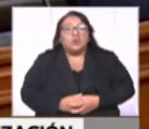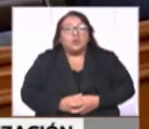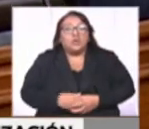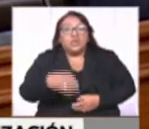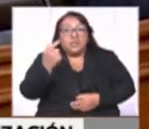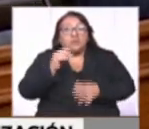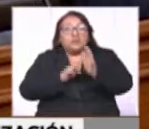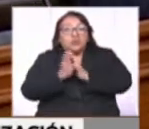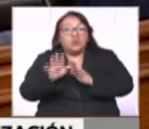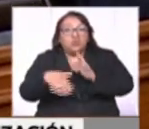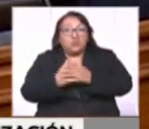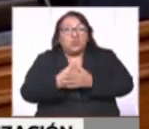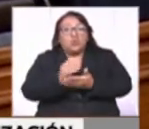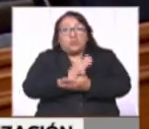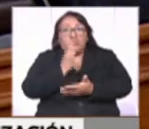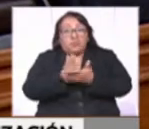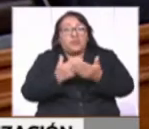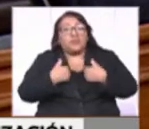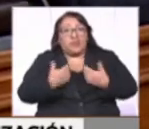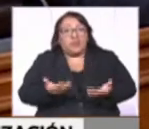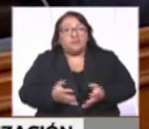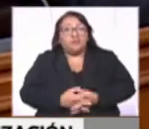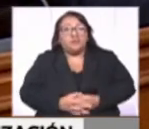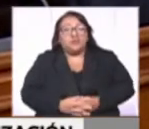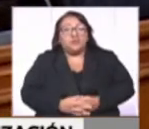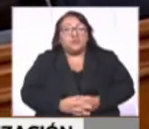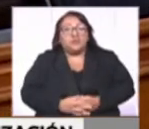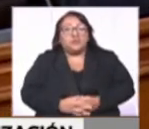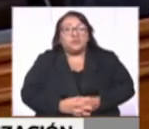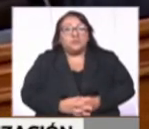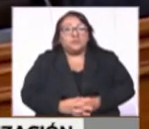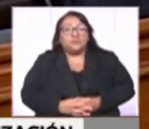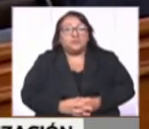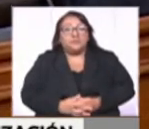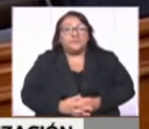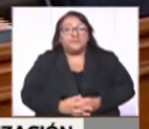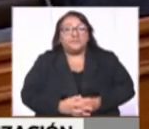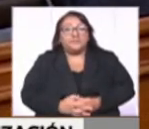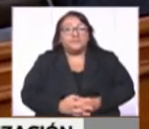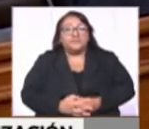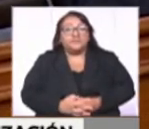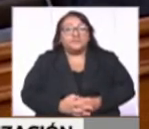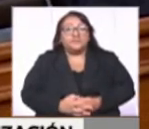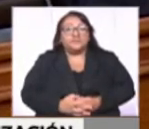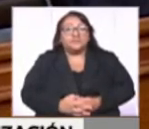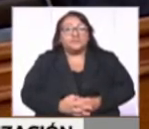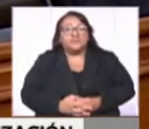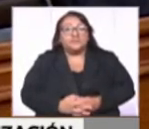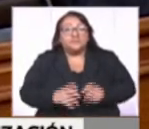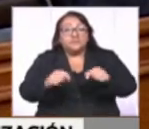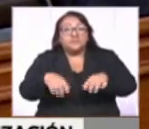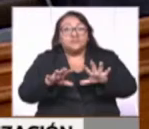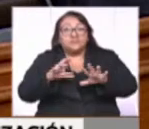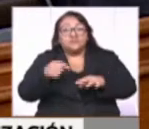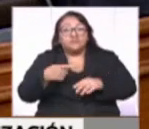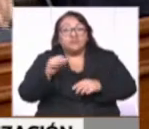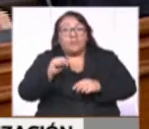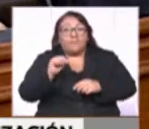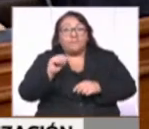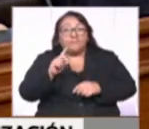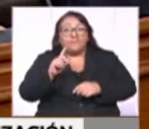salir adelante con todos los problemas que tenemos. Y este es aumentar a más de 10,000 soles la dieta